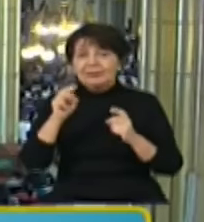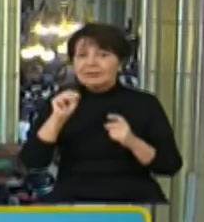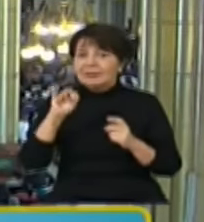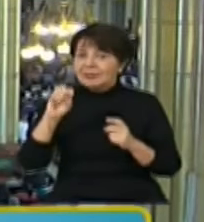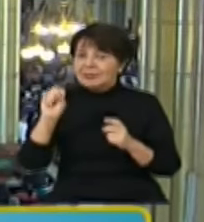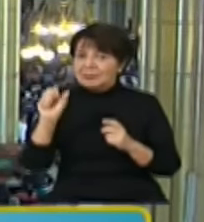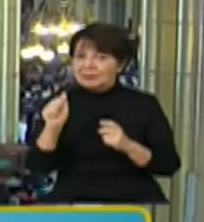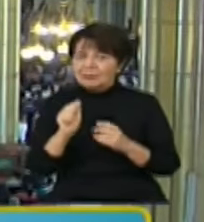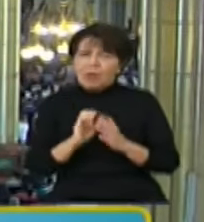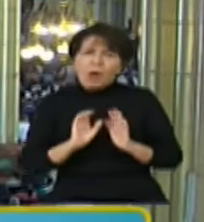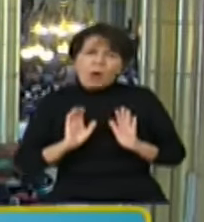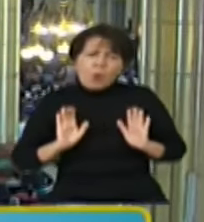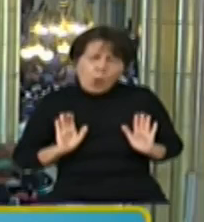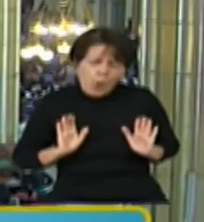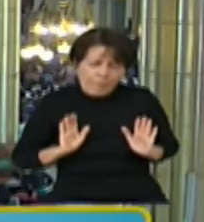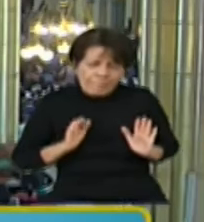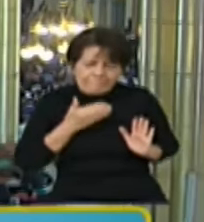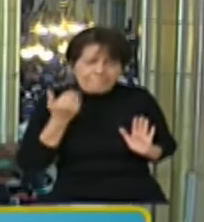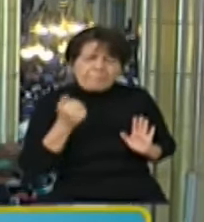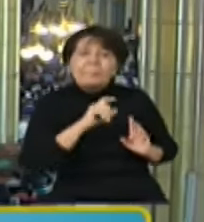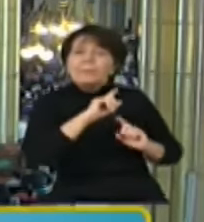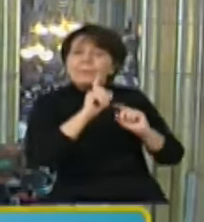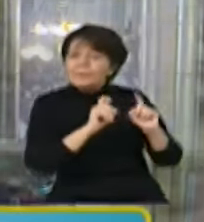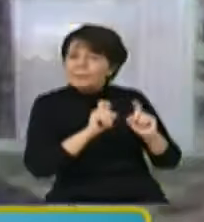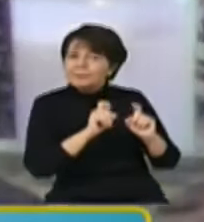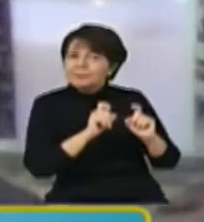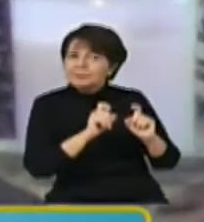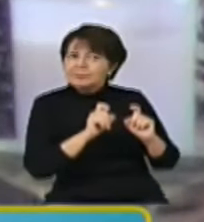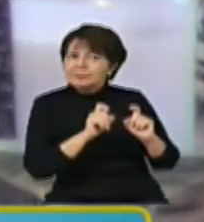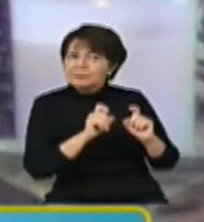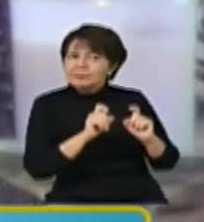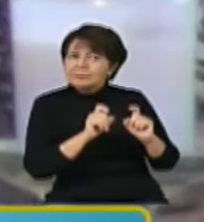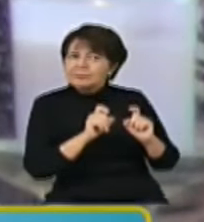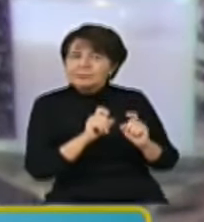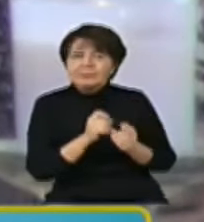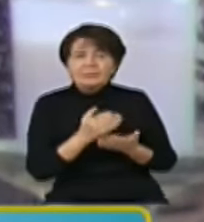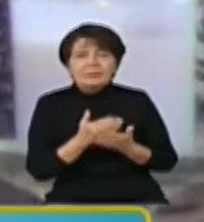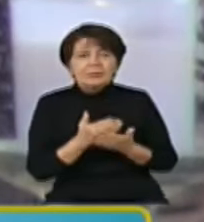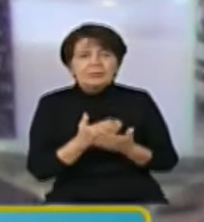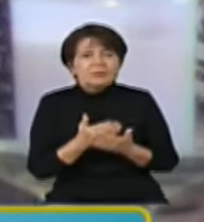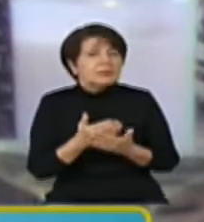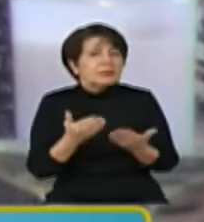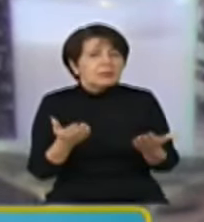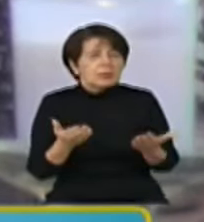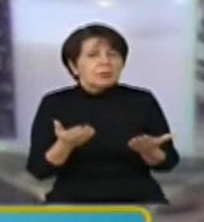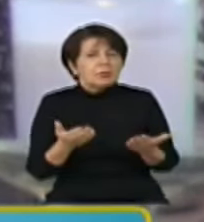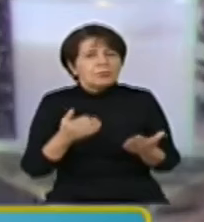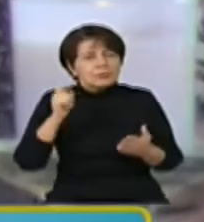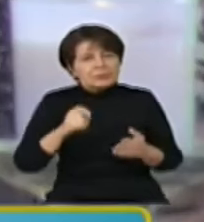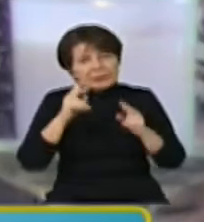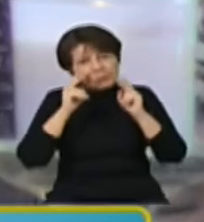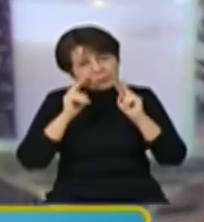si prefieren, la pregunta: ¿qué mirada necesita Honduras?